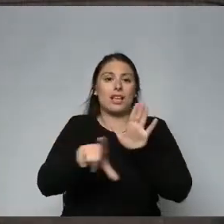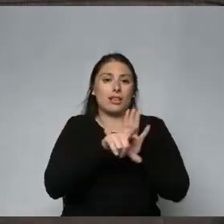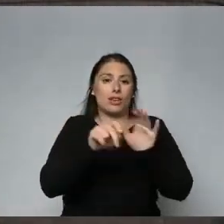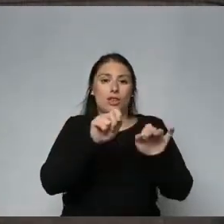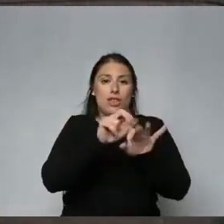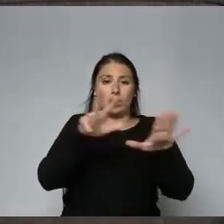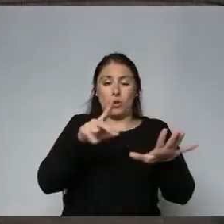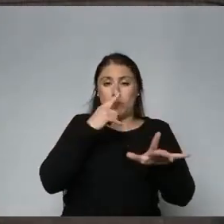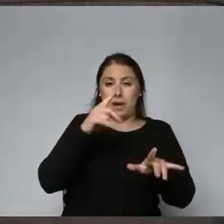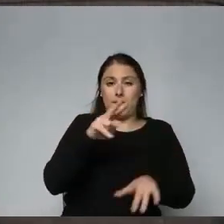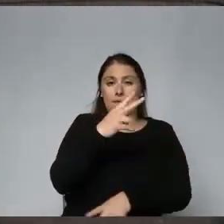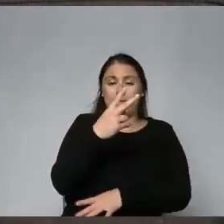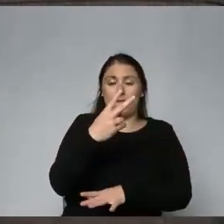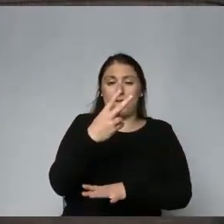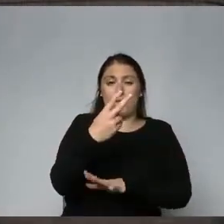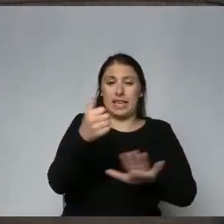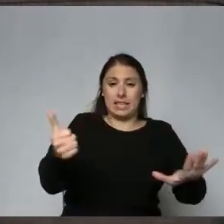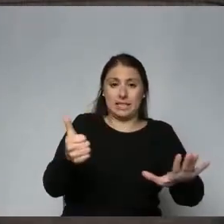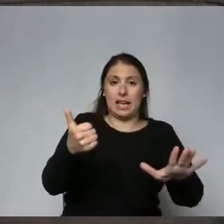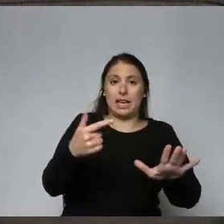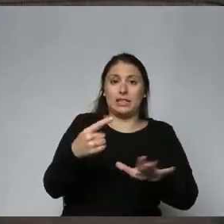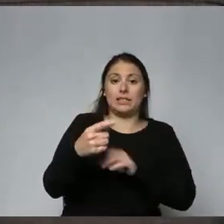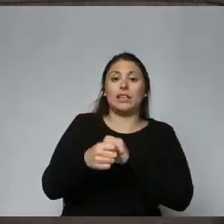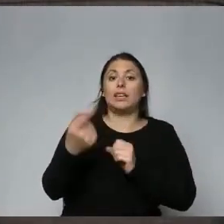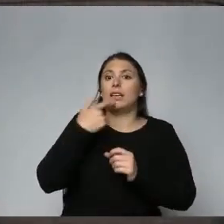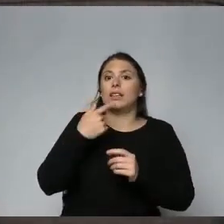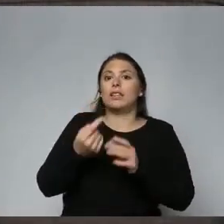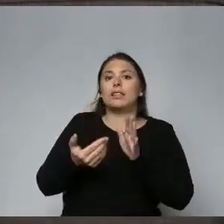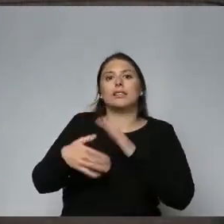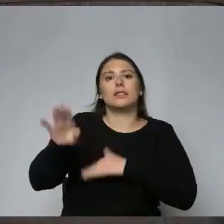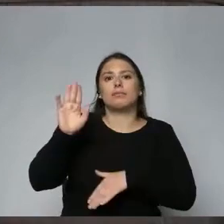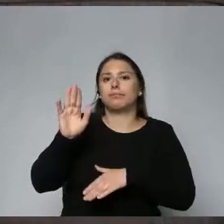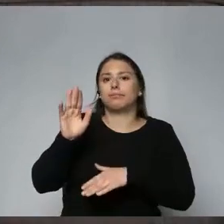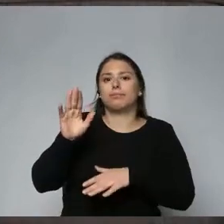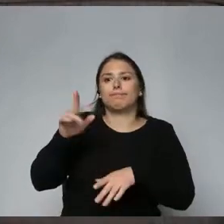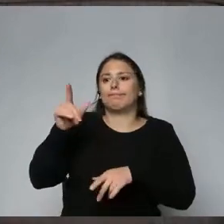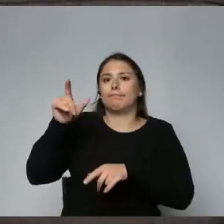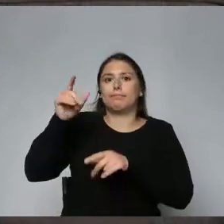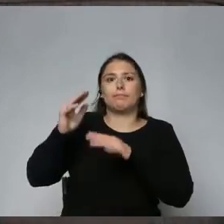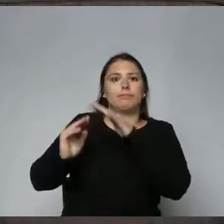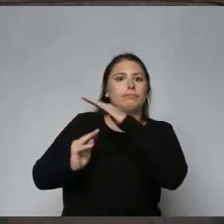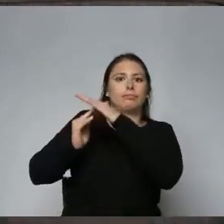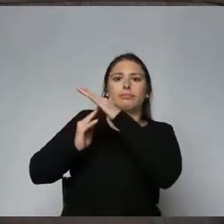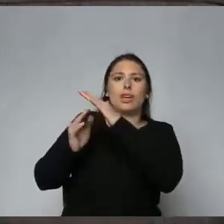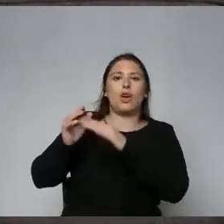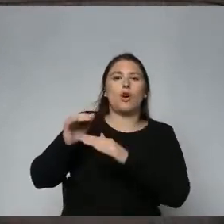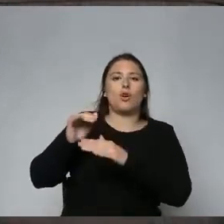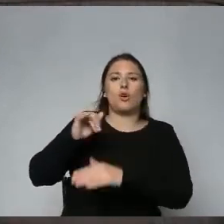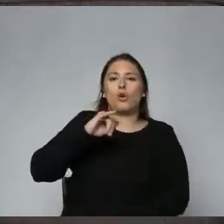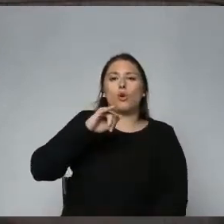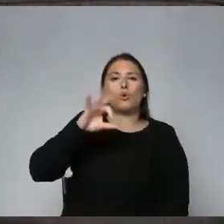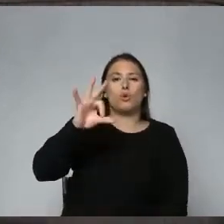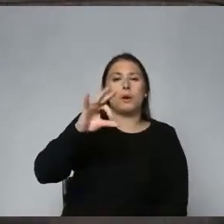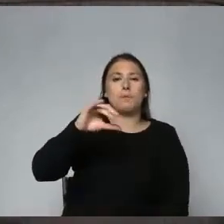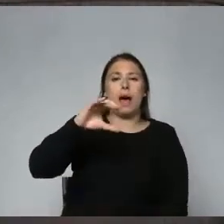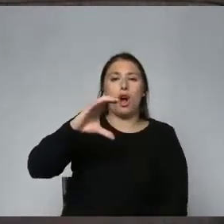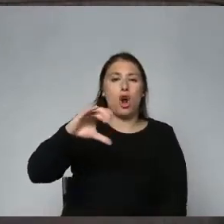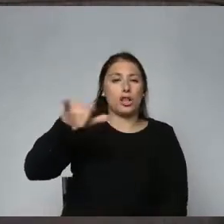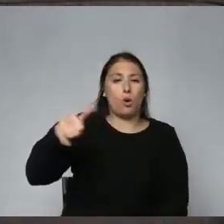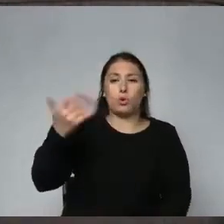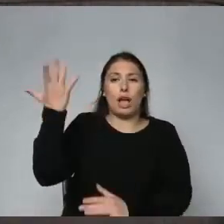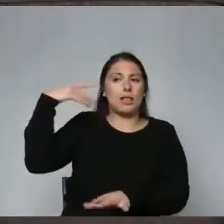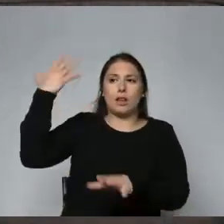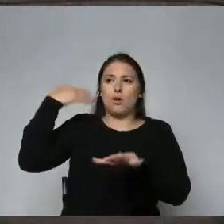de 2006, la jurisprudencia mayoritaria no los acepta, o sea, la Suprema Corte de Justicia no lo